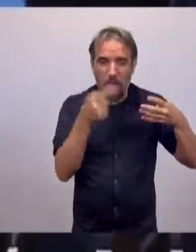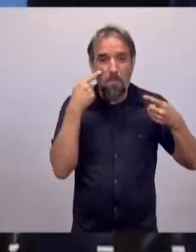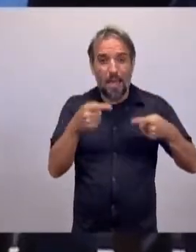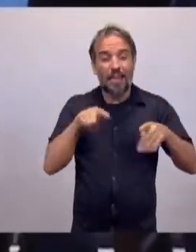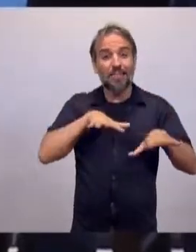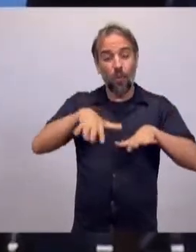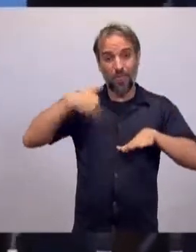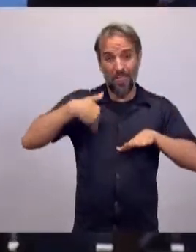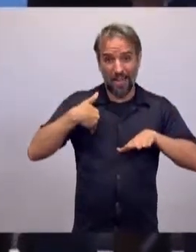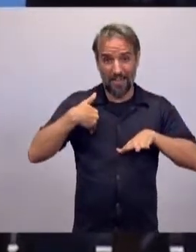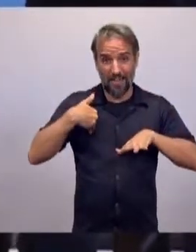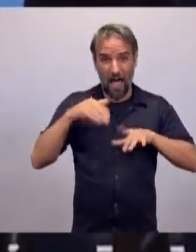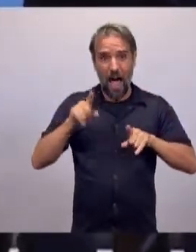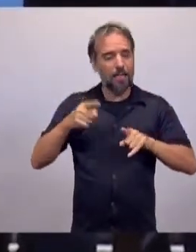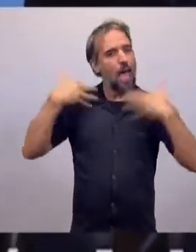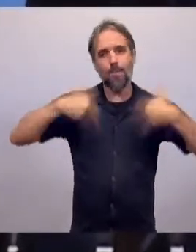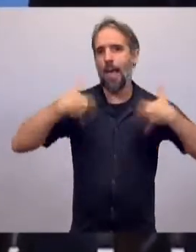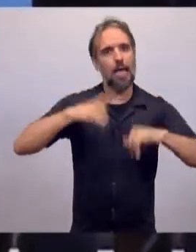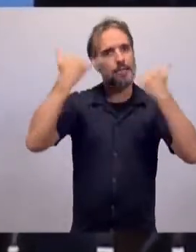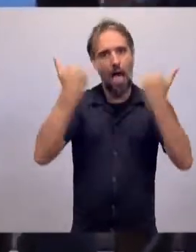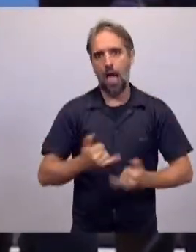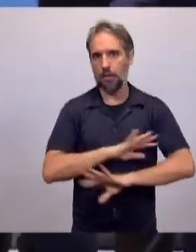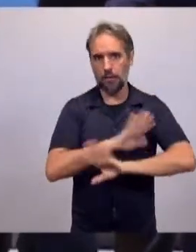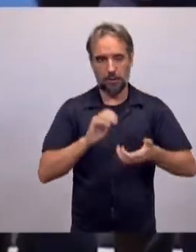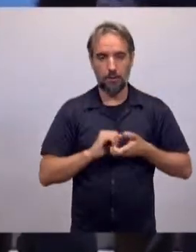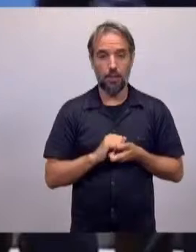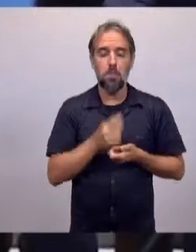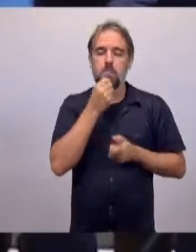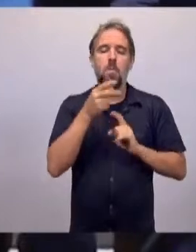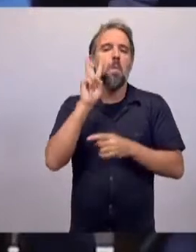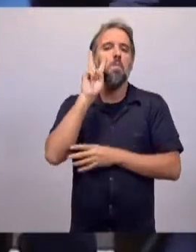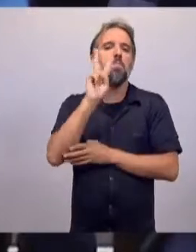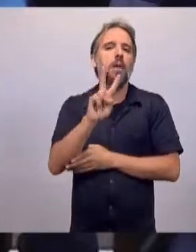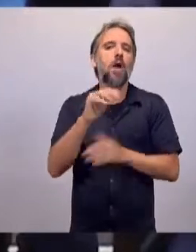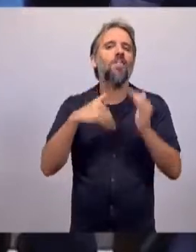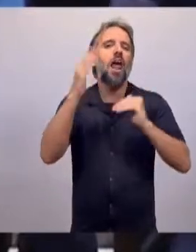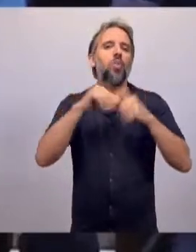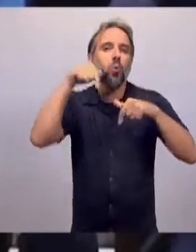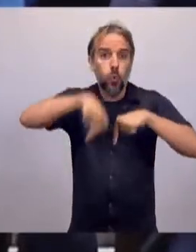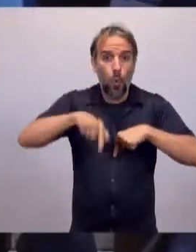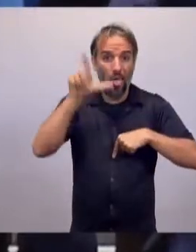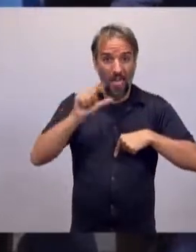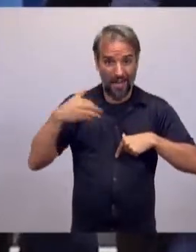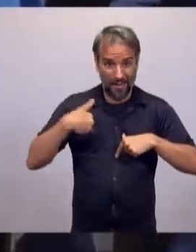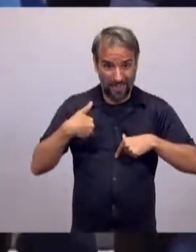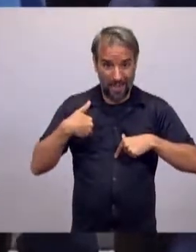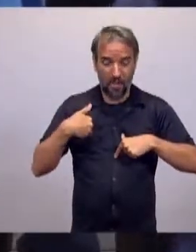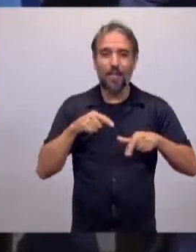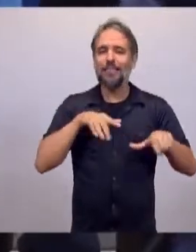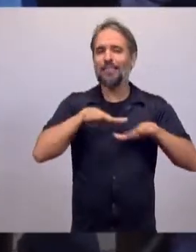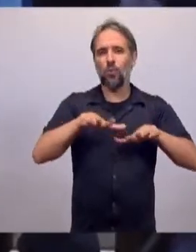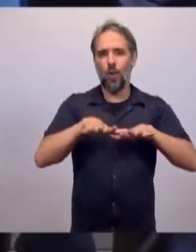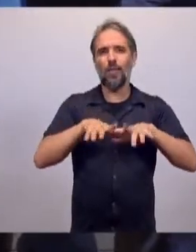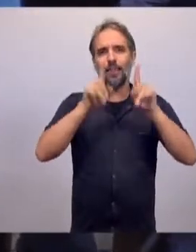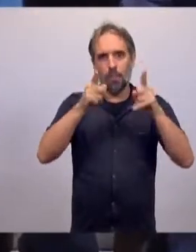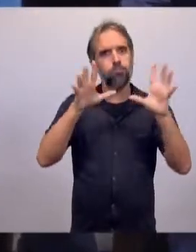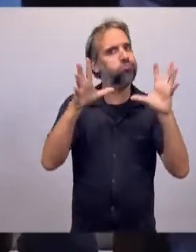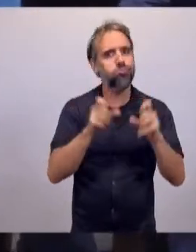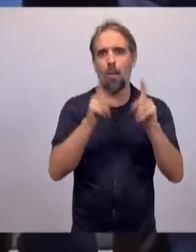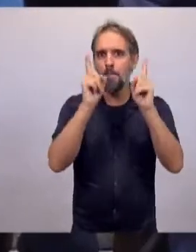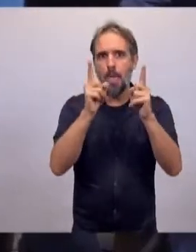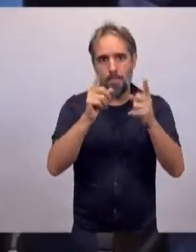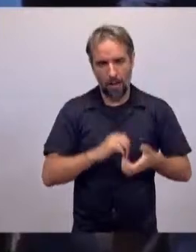de la Argentina es de emergencia. Si miramos la infraestructura de nuestro país, la situación es la